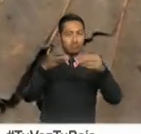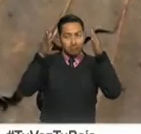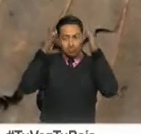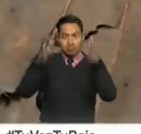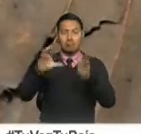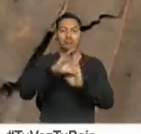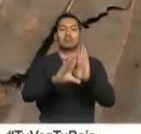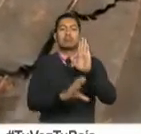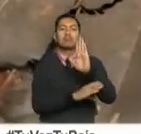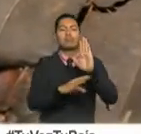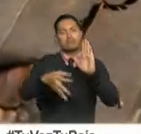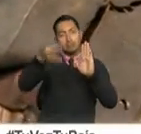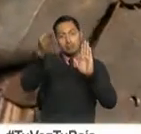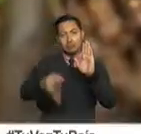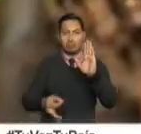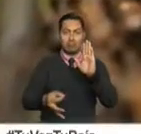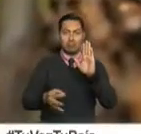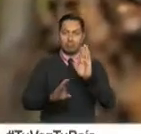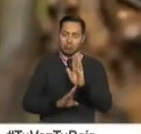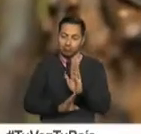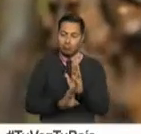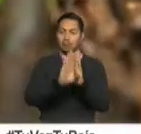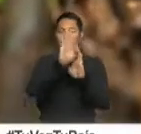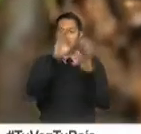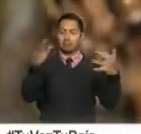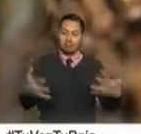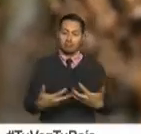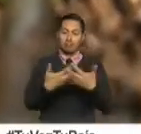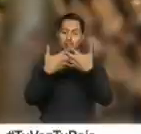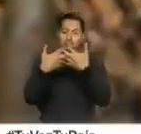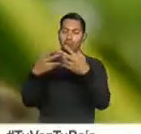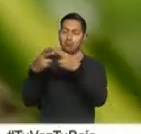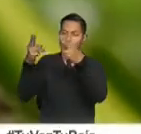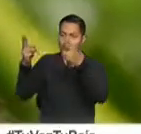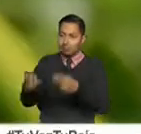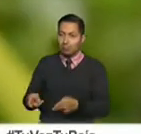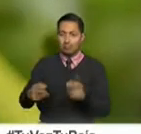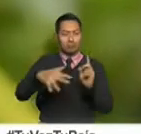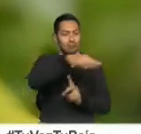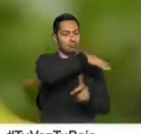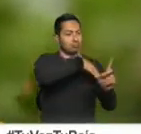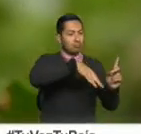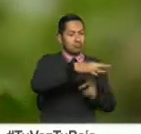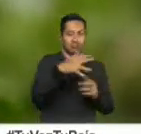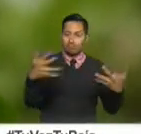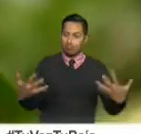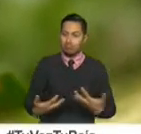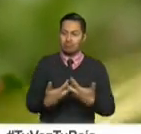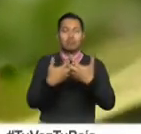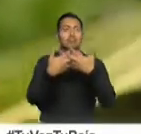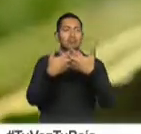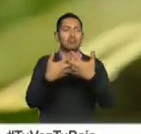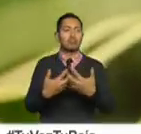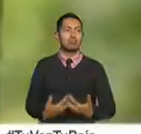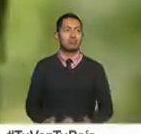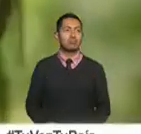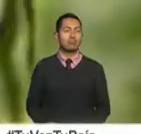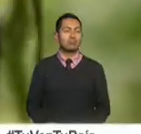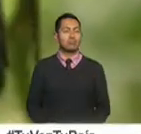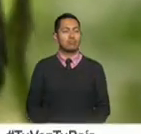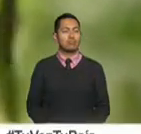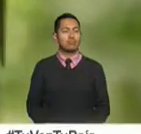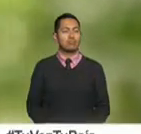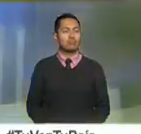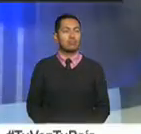la Carta Magna, un desarrollo armónico entre seres humanos y medio ambiente. Caterine Morejón, Noticiero Ciudadano.